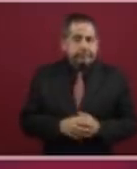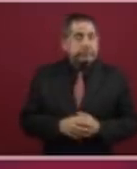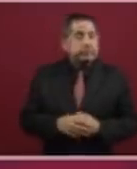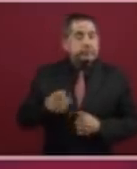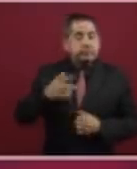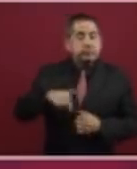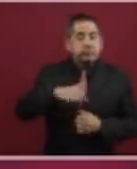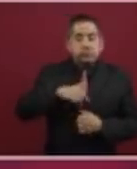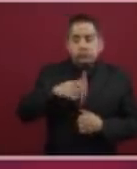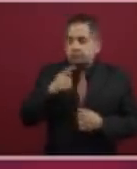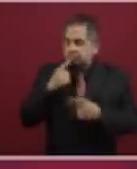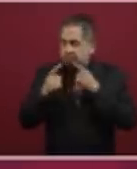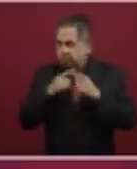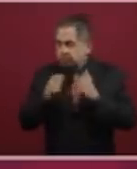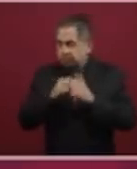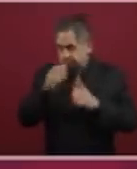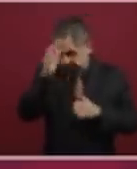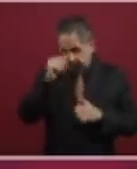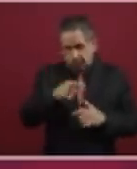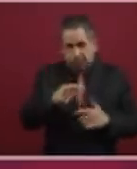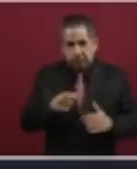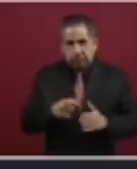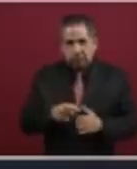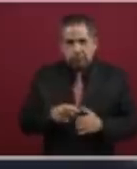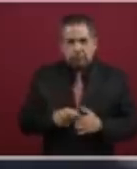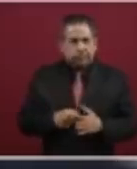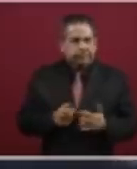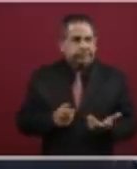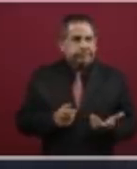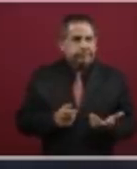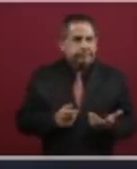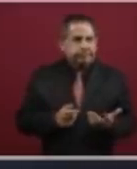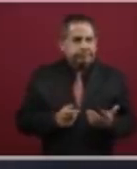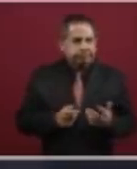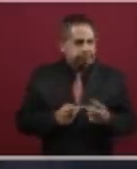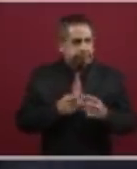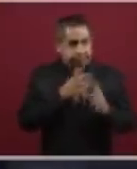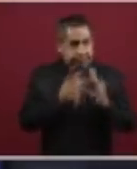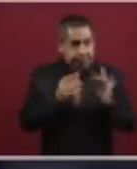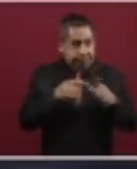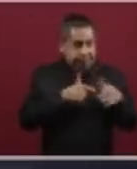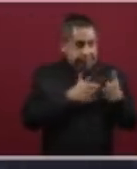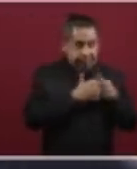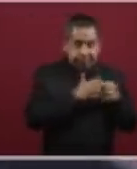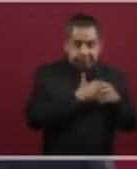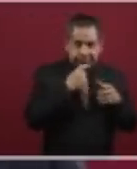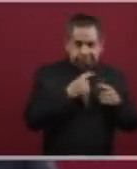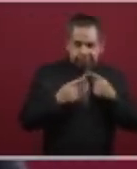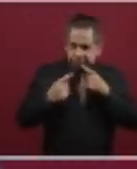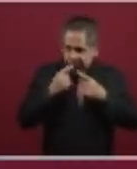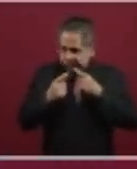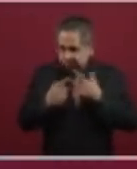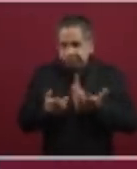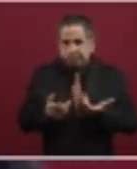buscaba el acuerdo y le decía: vamos a negociar